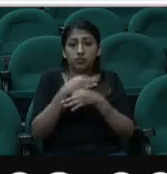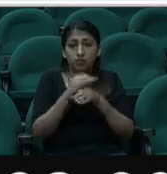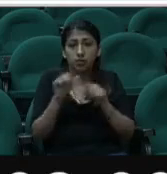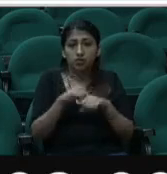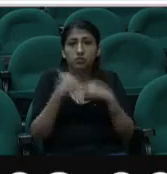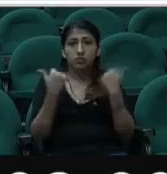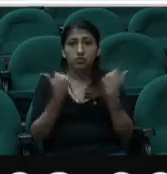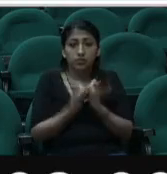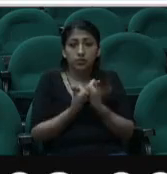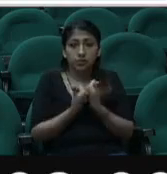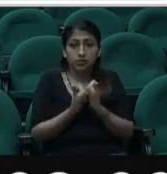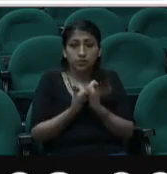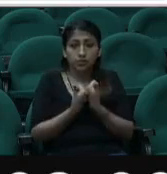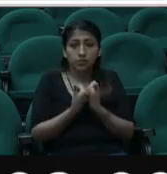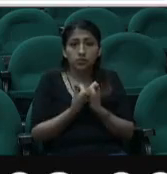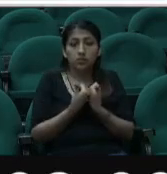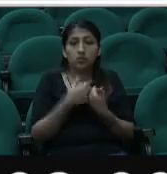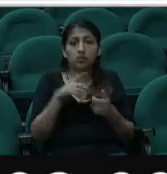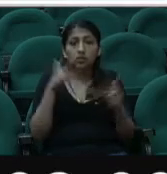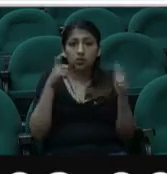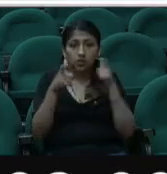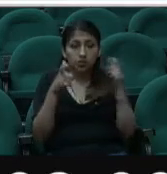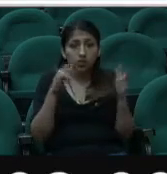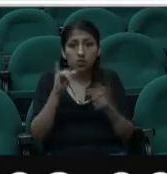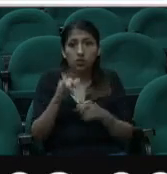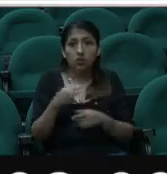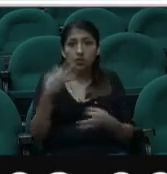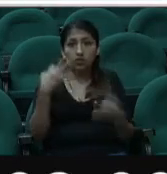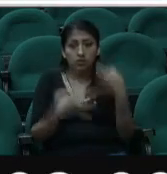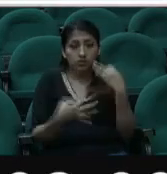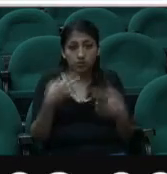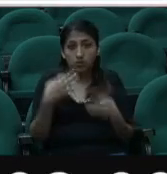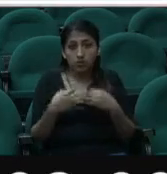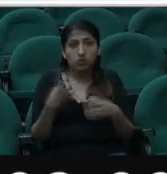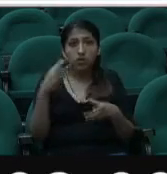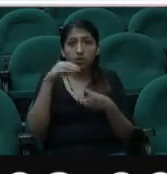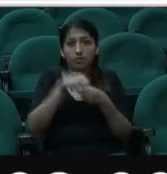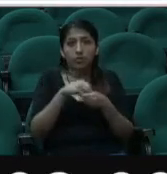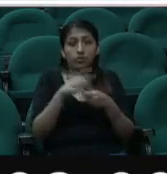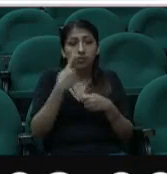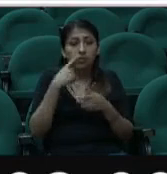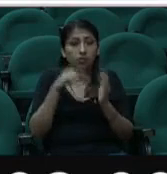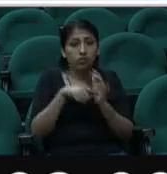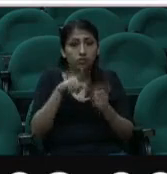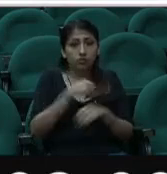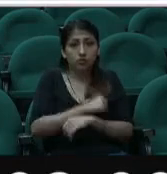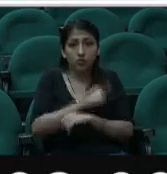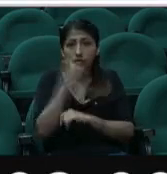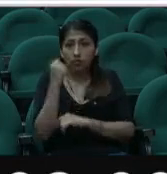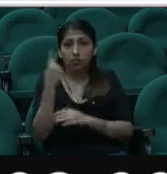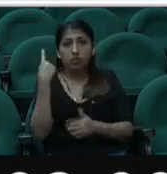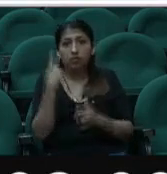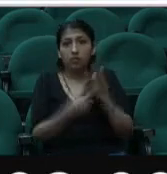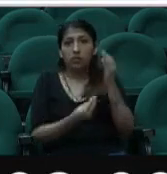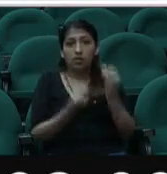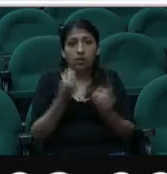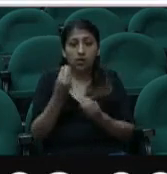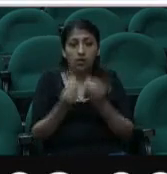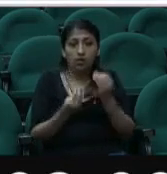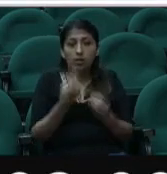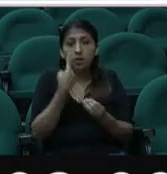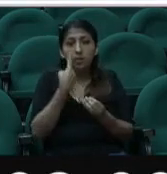asambleístas se es función de los asambleístas legislar y fiscalizar aterrizando en el contexto local qué acciones concretas